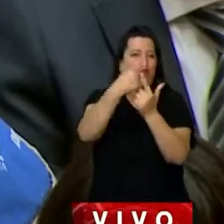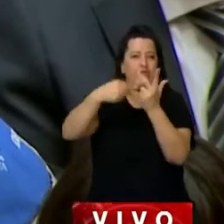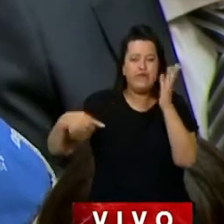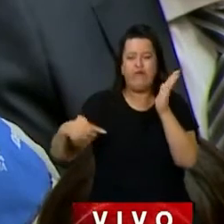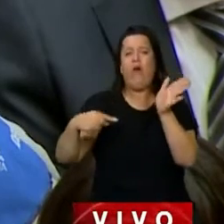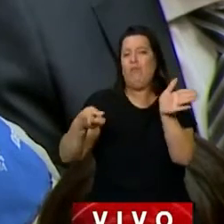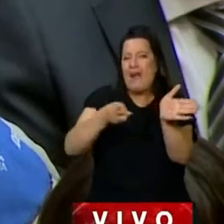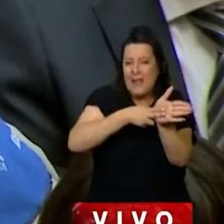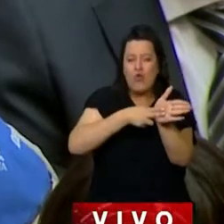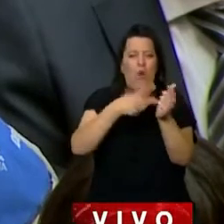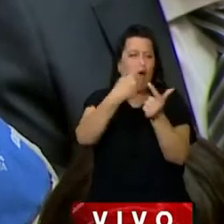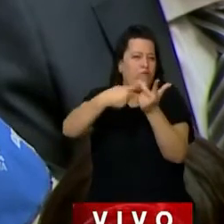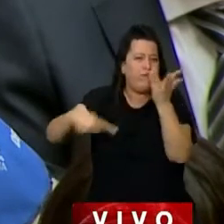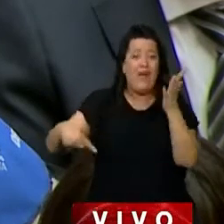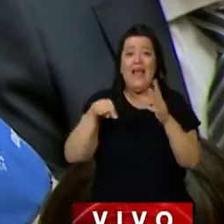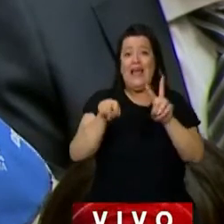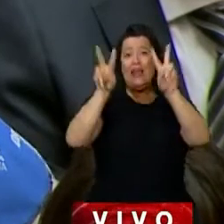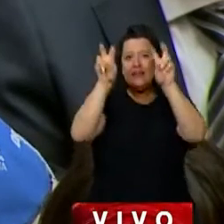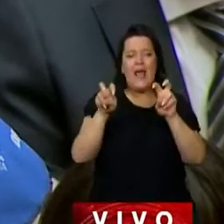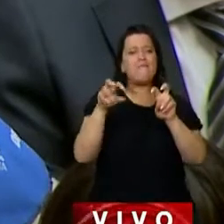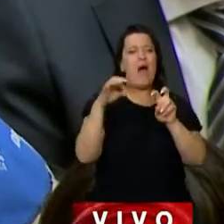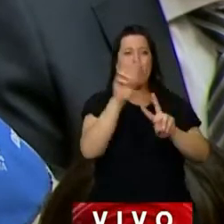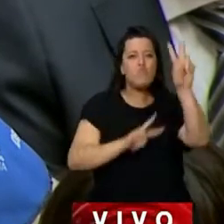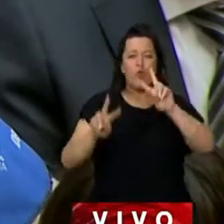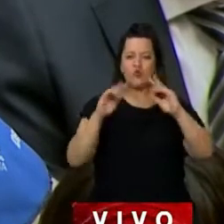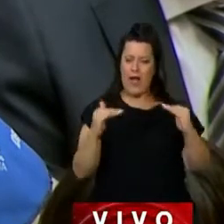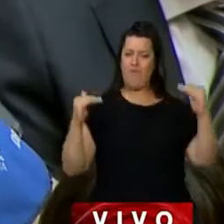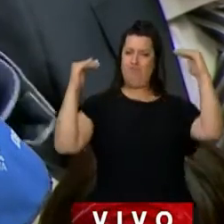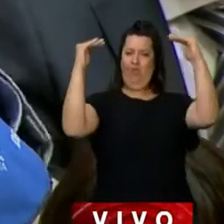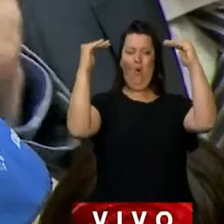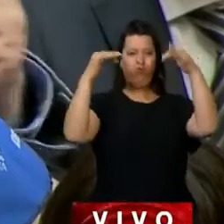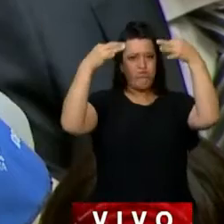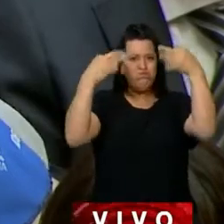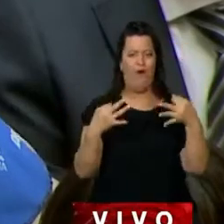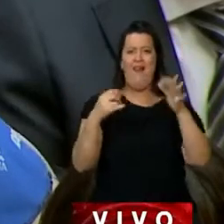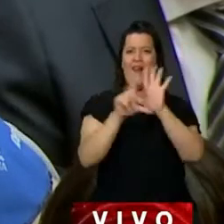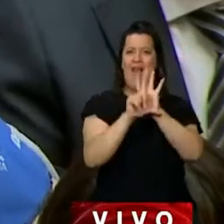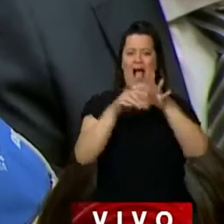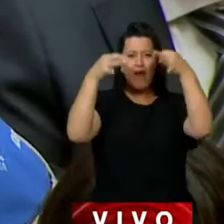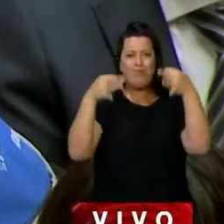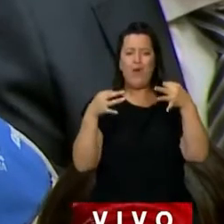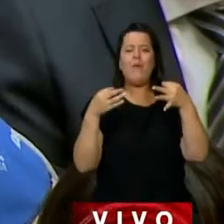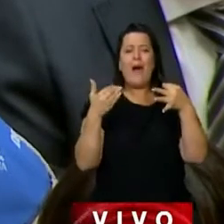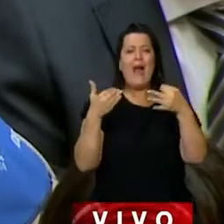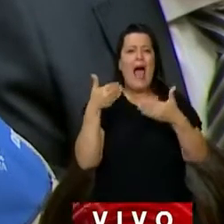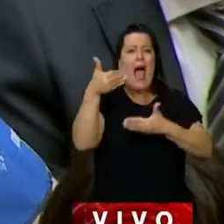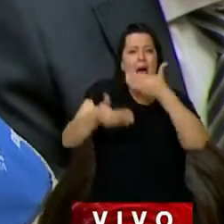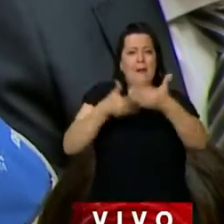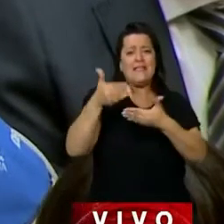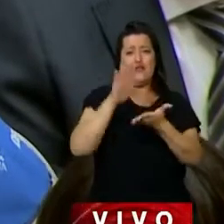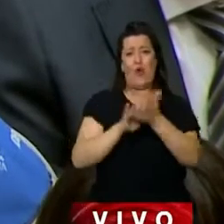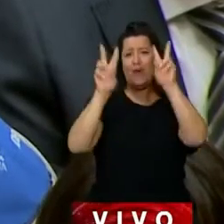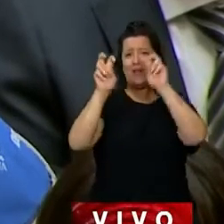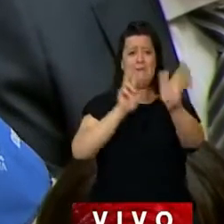cuestión que es estandarizar, sostener, legalizar y poder ir avanzando con esta